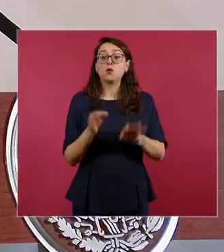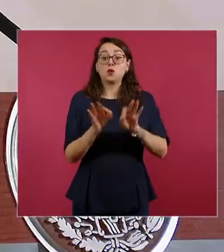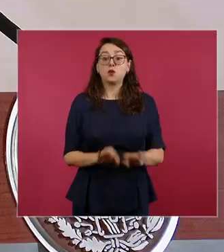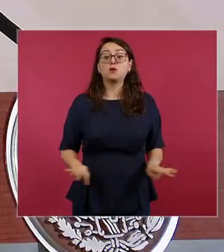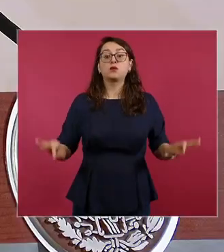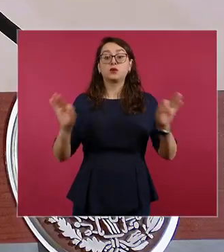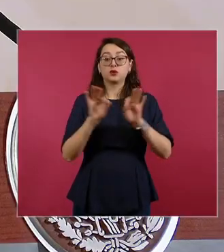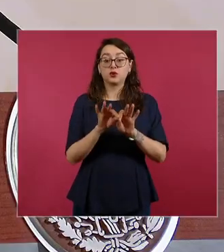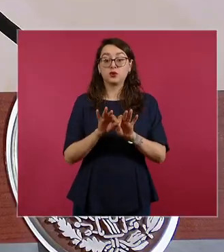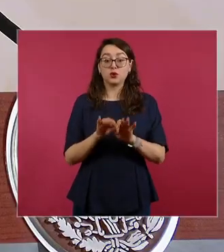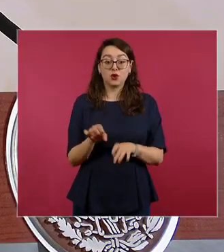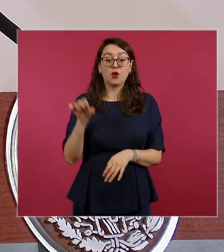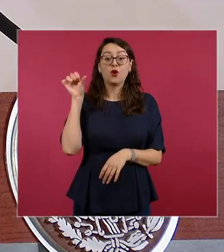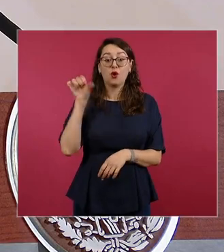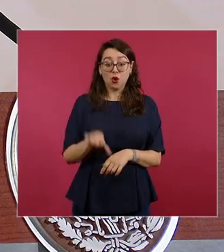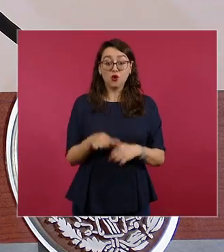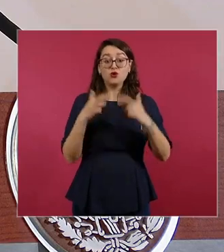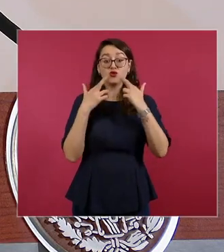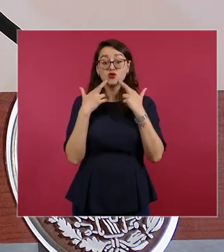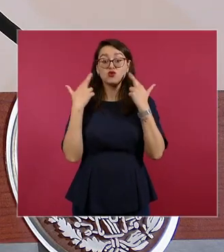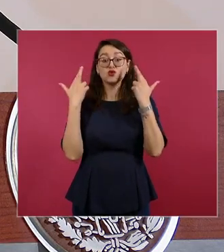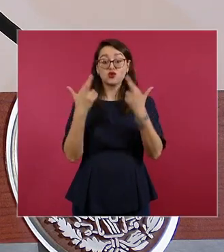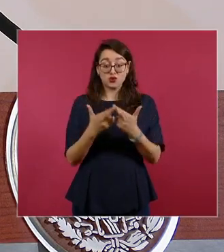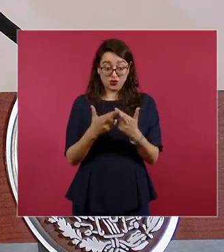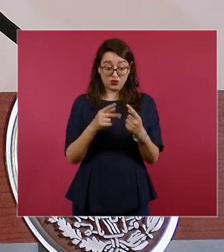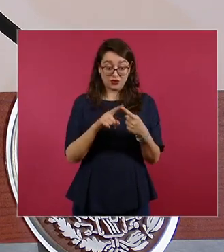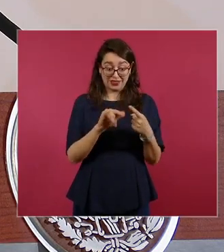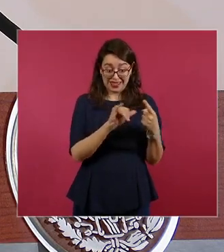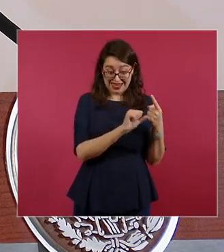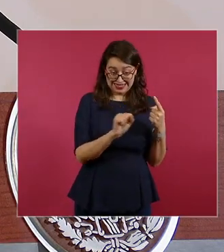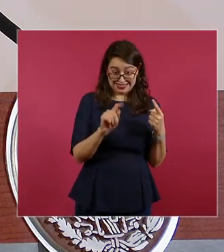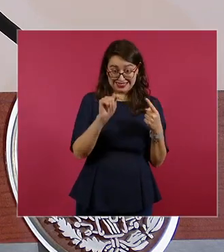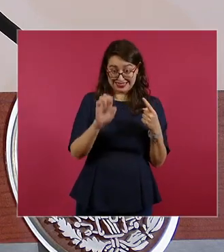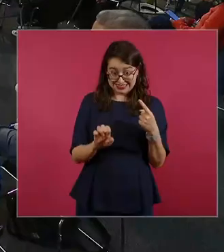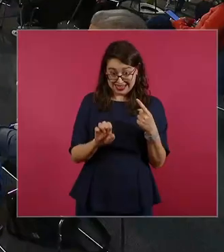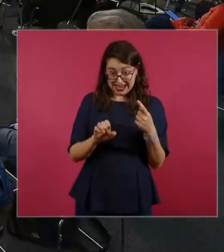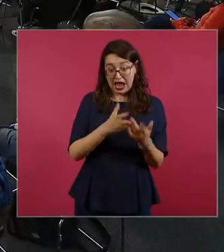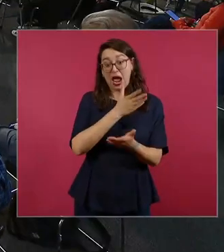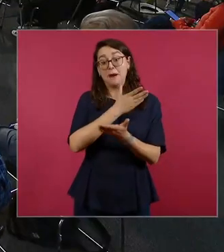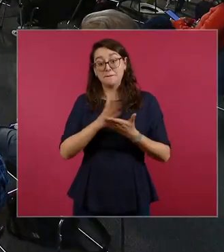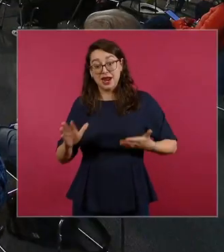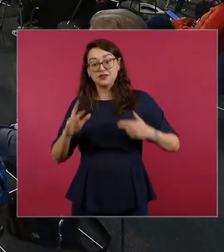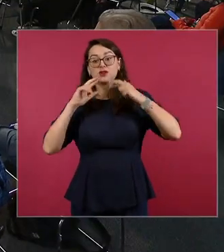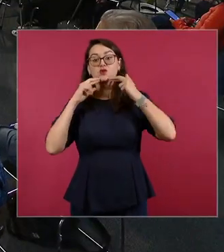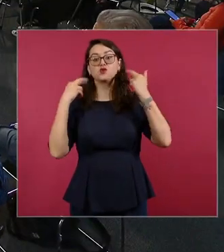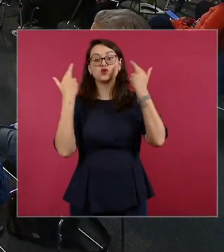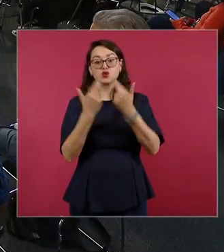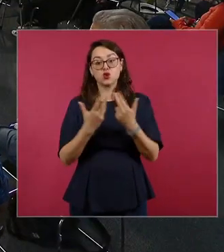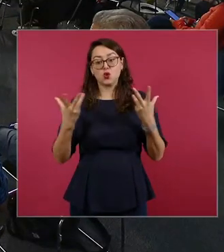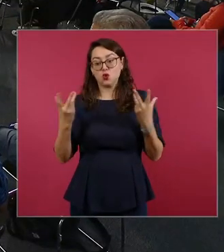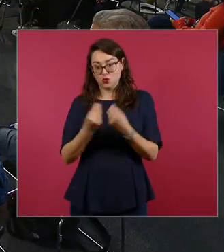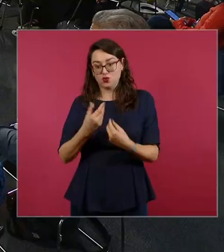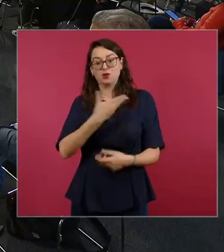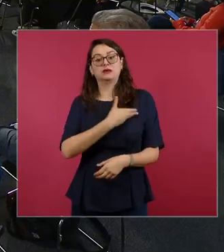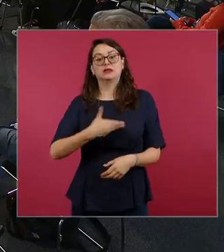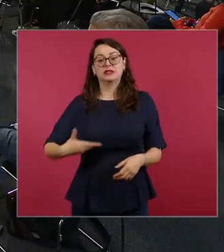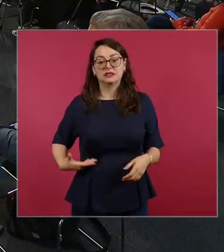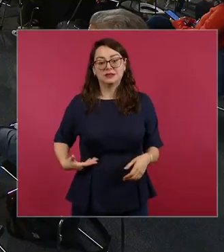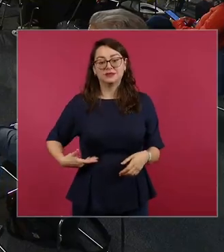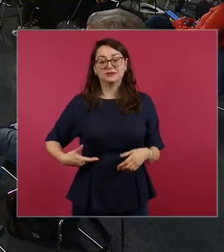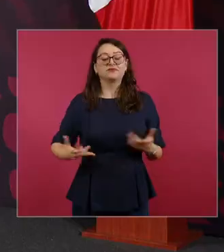hay reunión del Issste y aparte con el presidente así que todos los compañeros no solamente